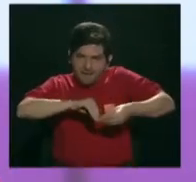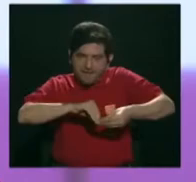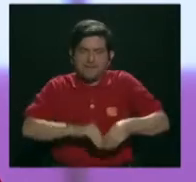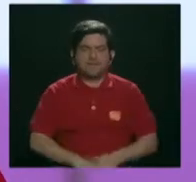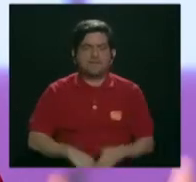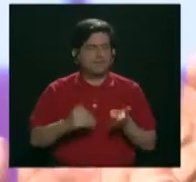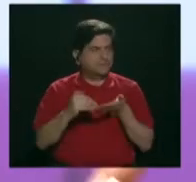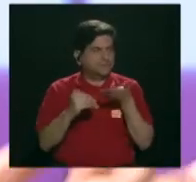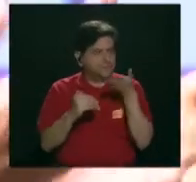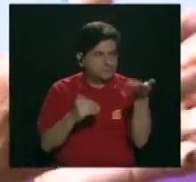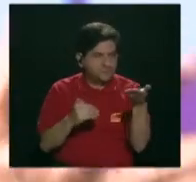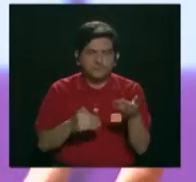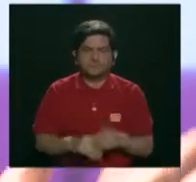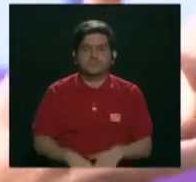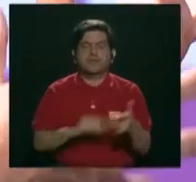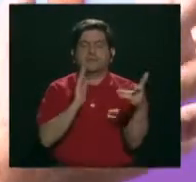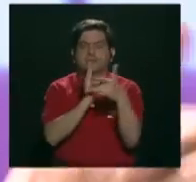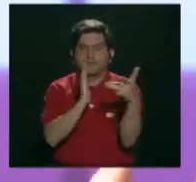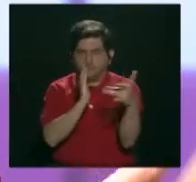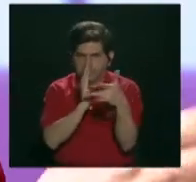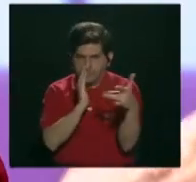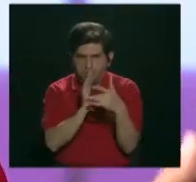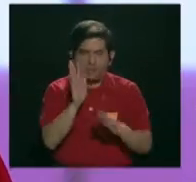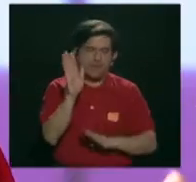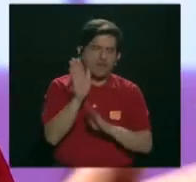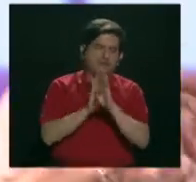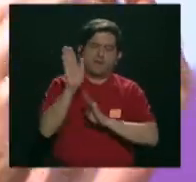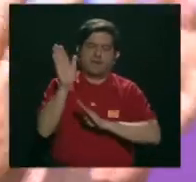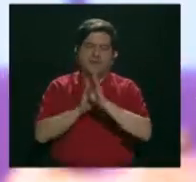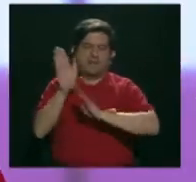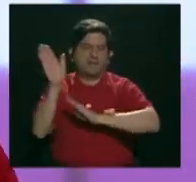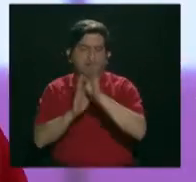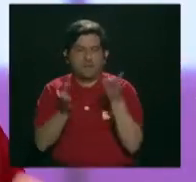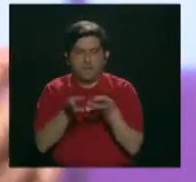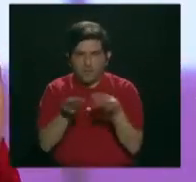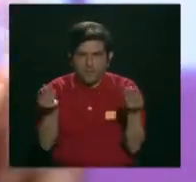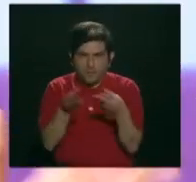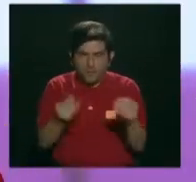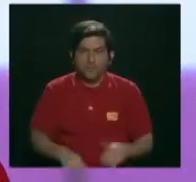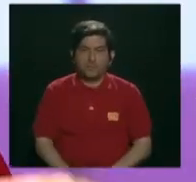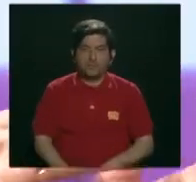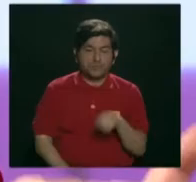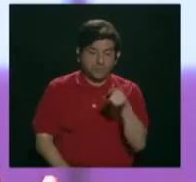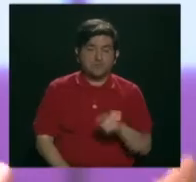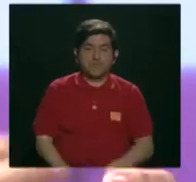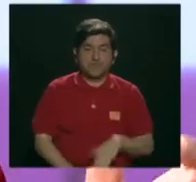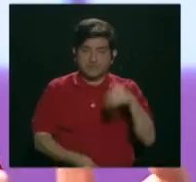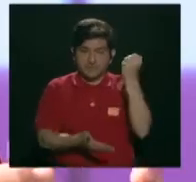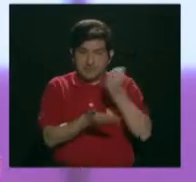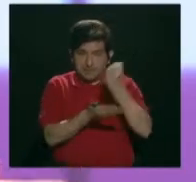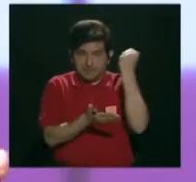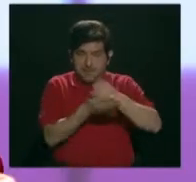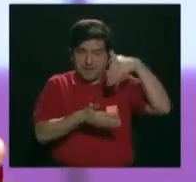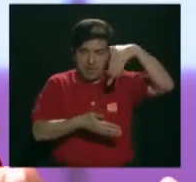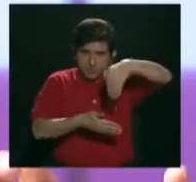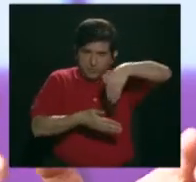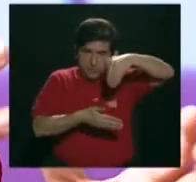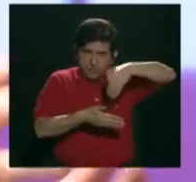estos elementos, ¿verdad?, tecnológicos, este desarrollo, estos productos, este licenciamiento, las marcas,